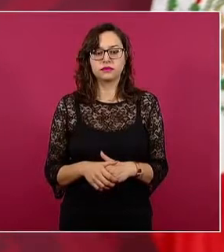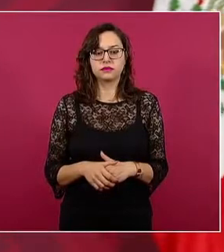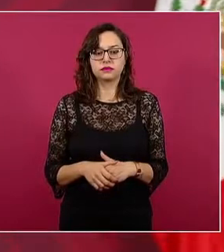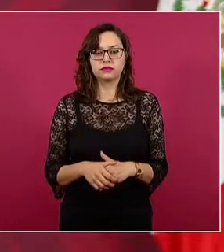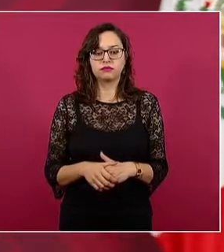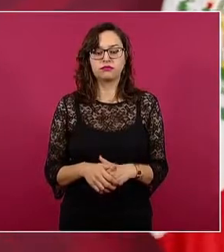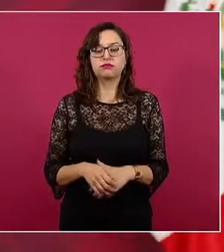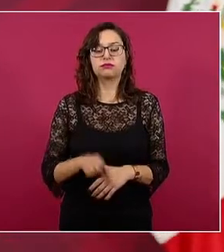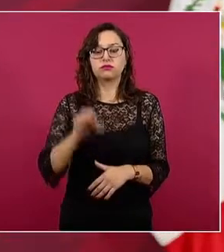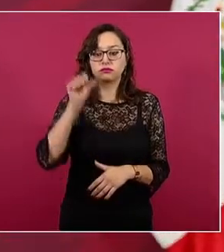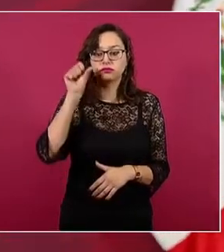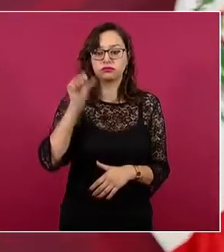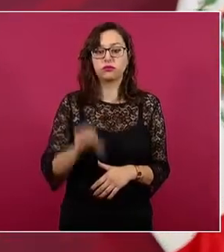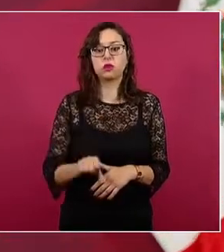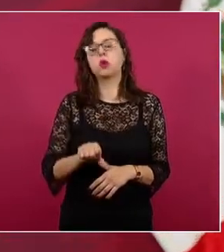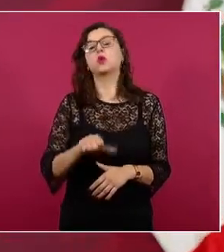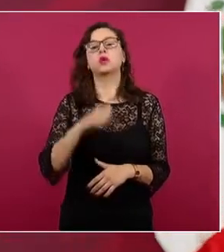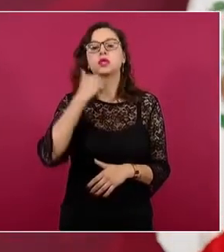informar